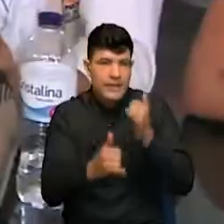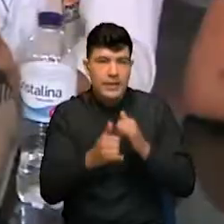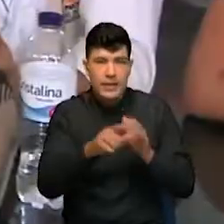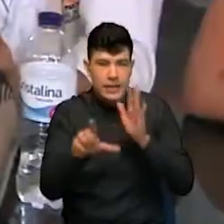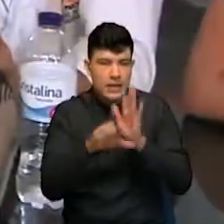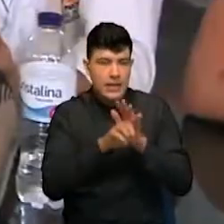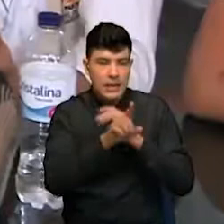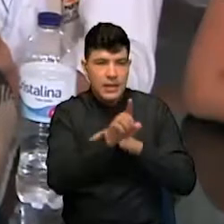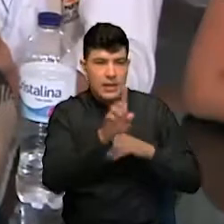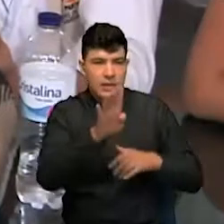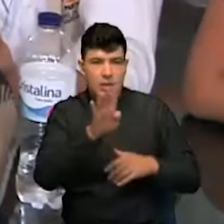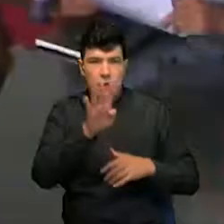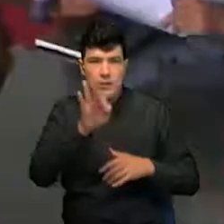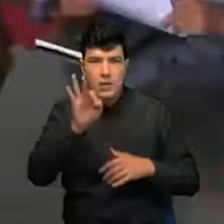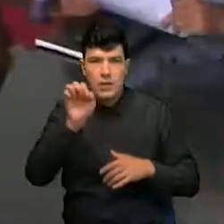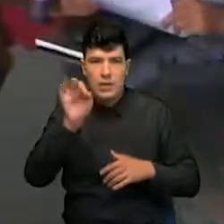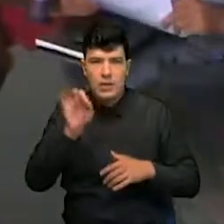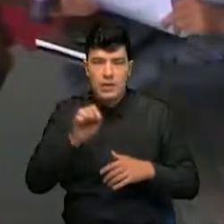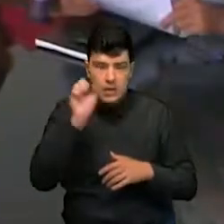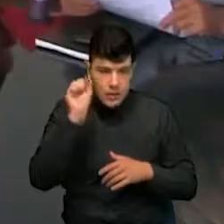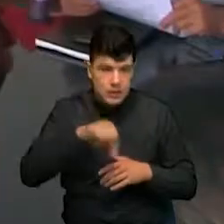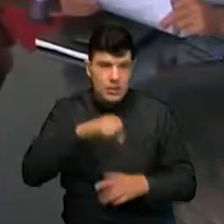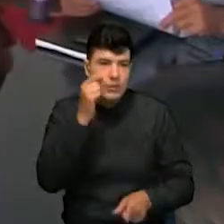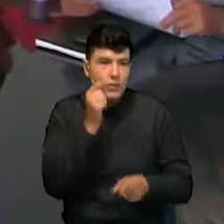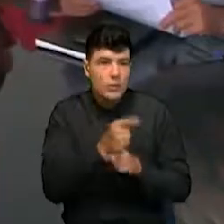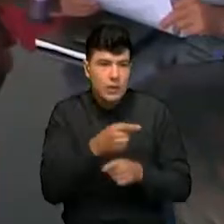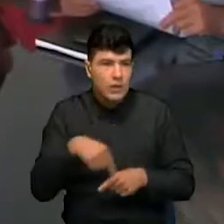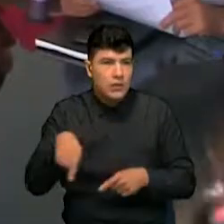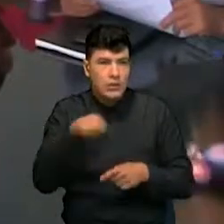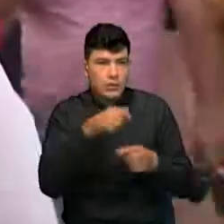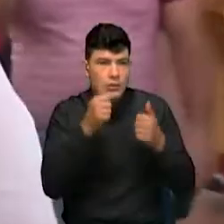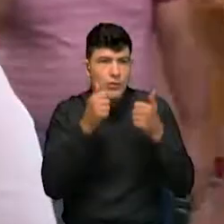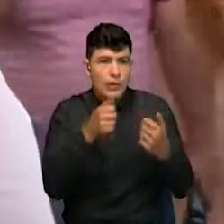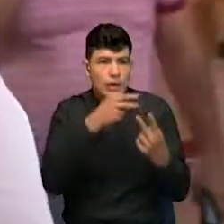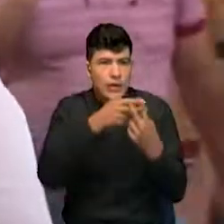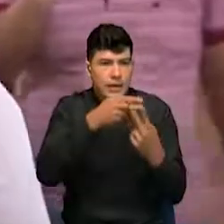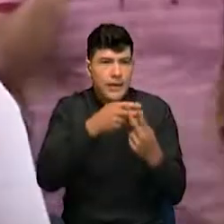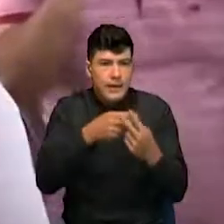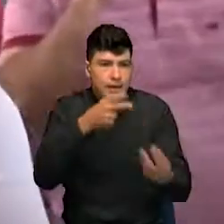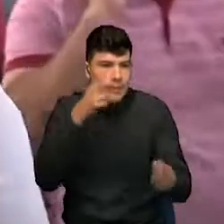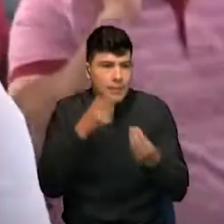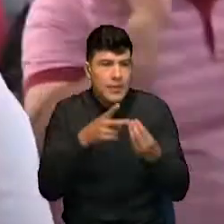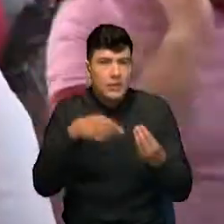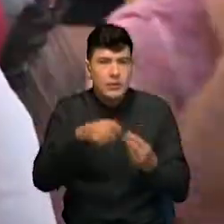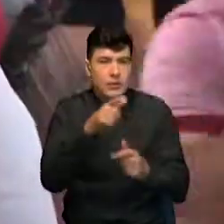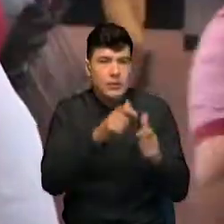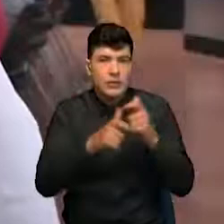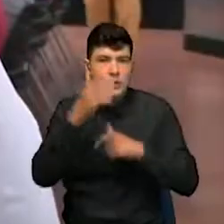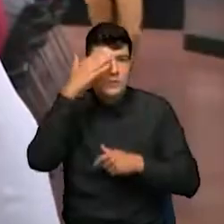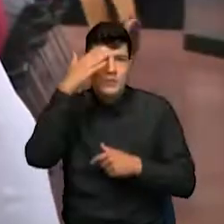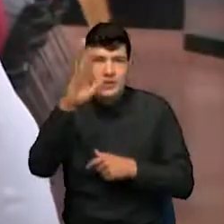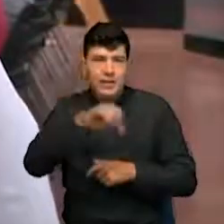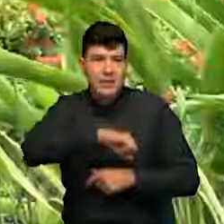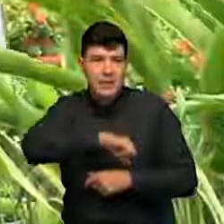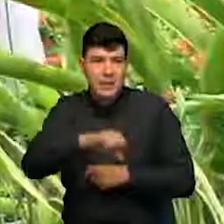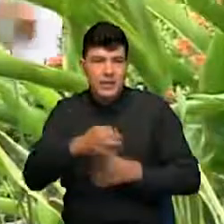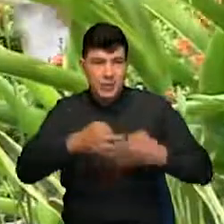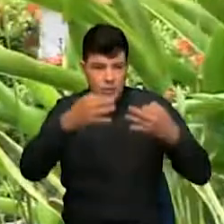1448, existan un buen número de víctimas que no saben los derechos y deberes de esta